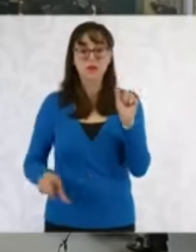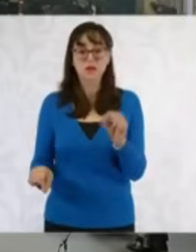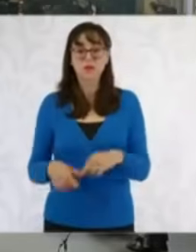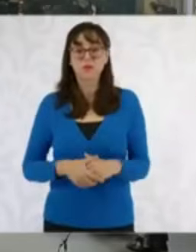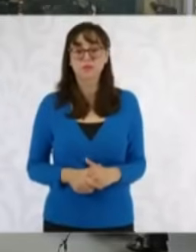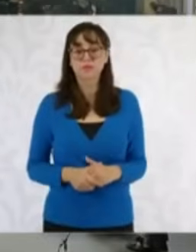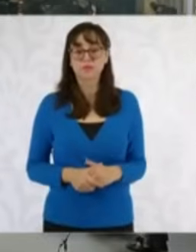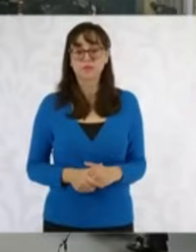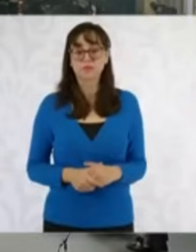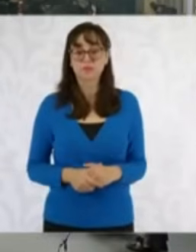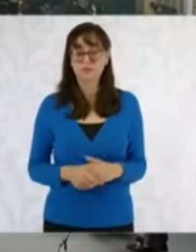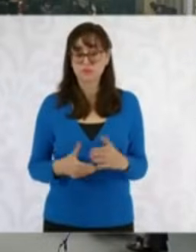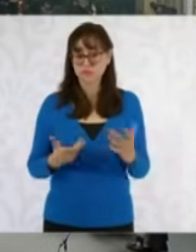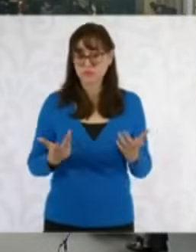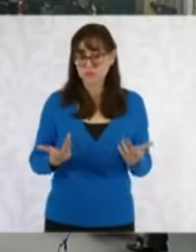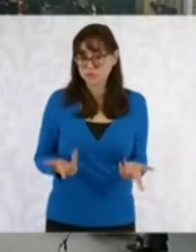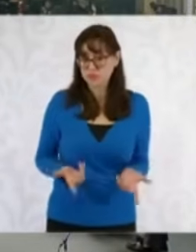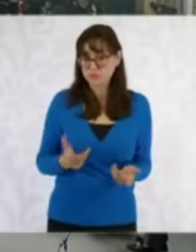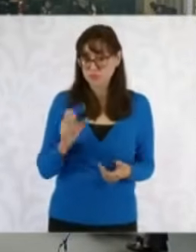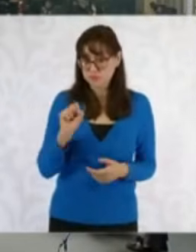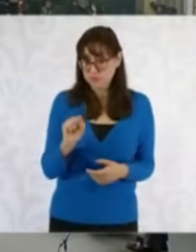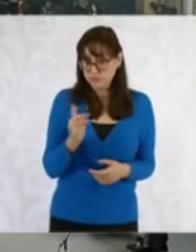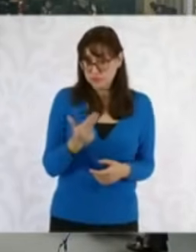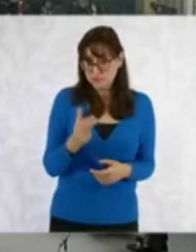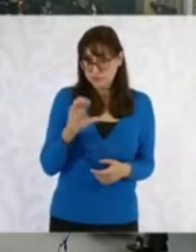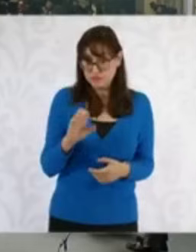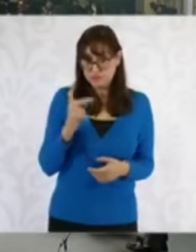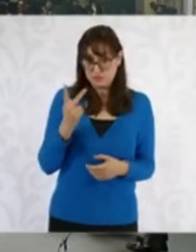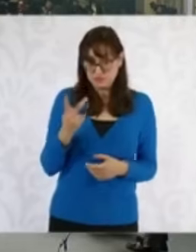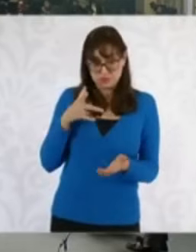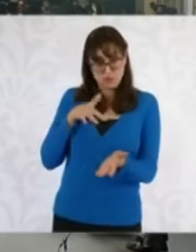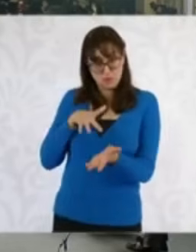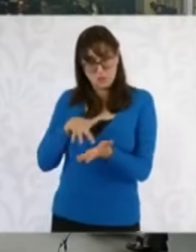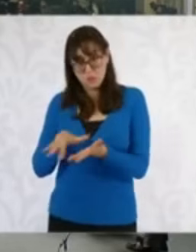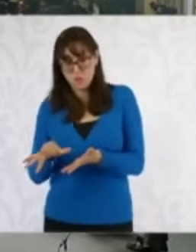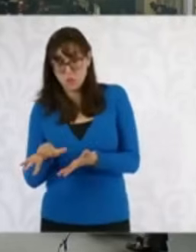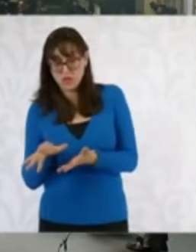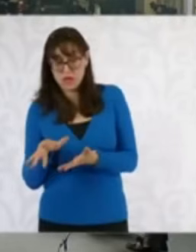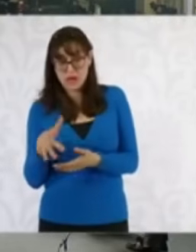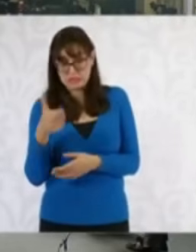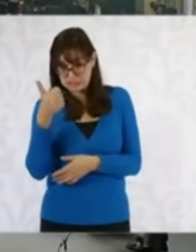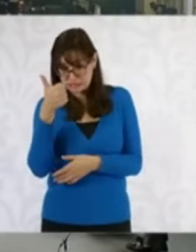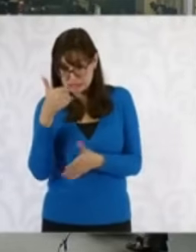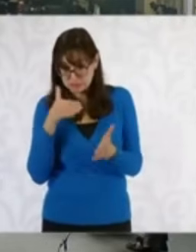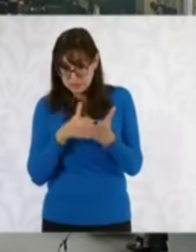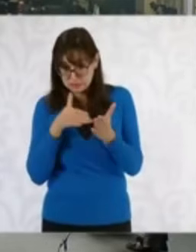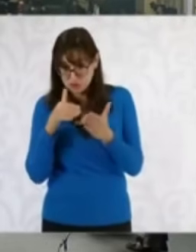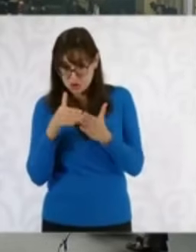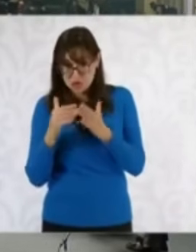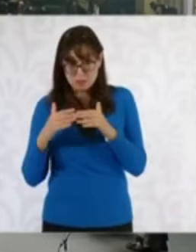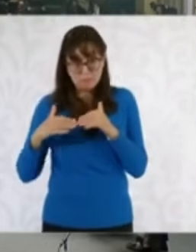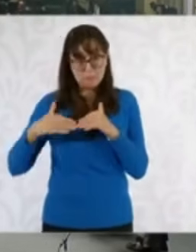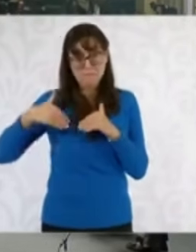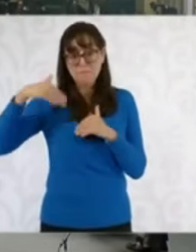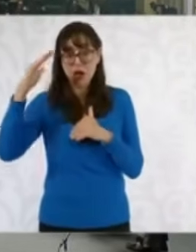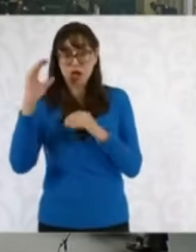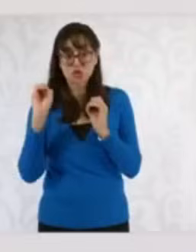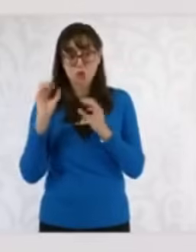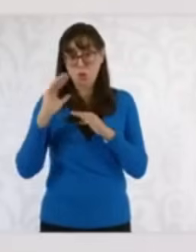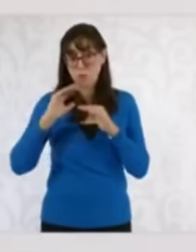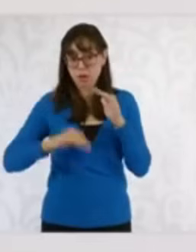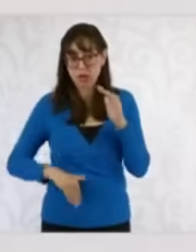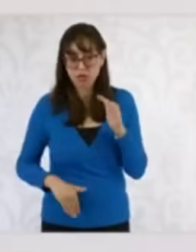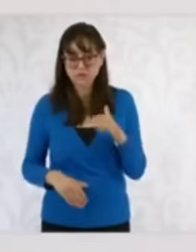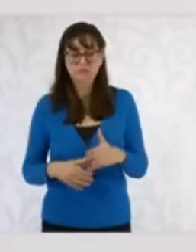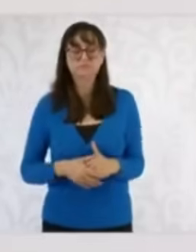del apoyo de Hacienda, entonces, ¿el apoyo es mayor o menor de los 6,000 millones? Entiendo que se podría precisar. Vamos también a